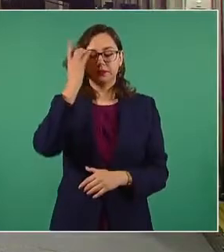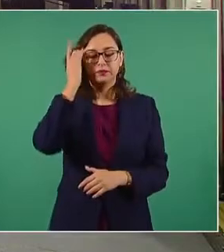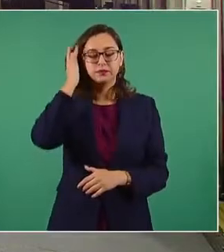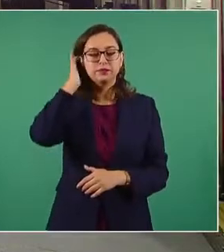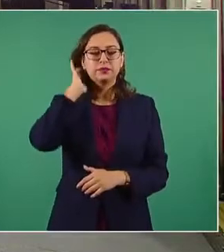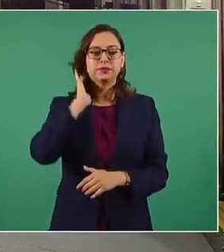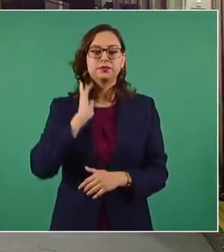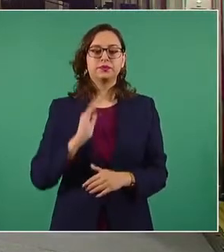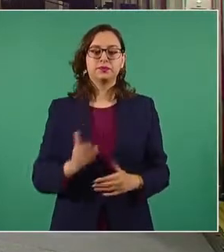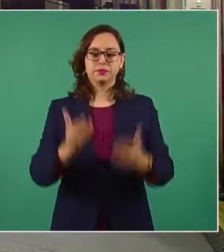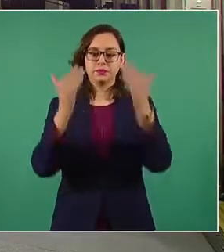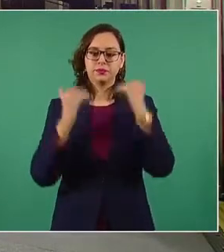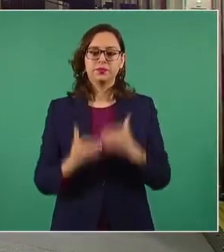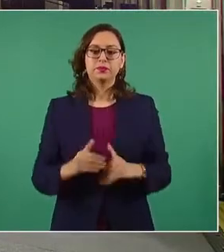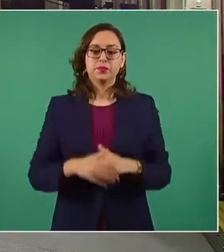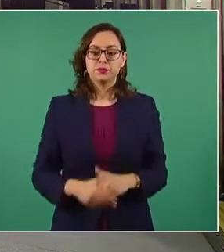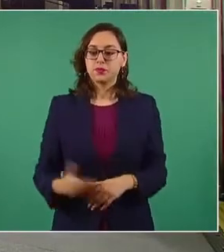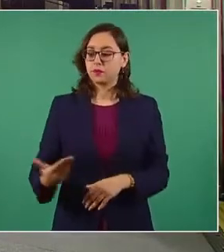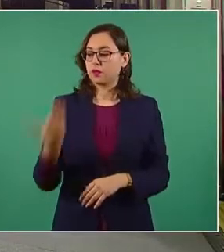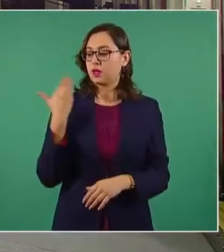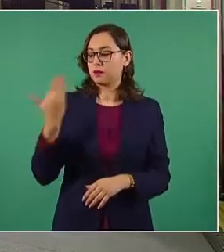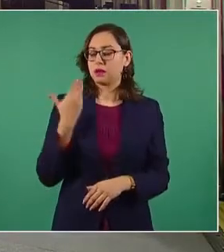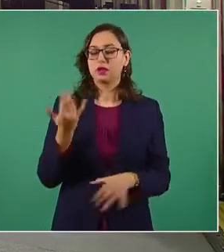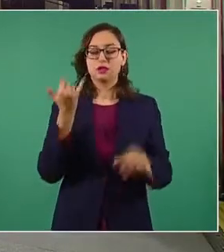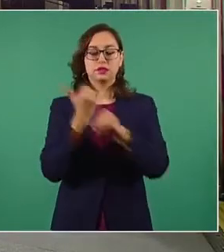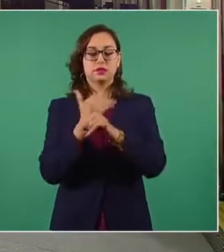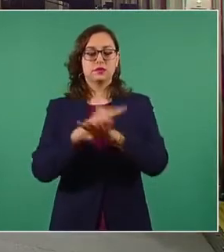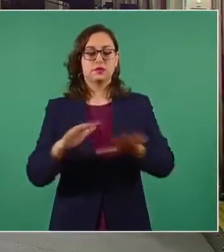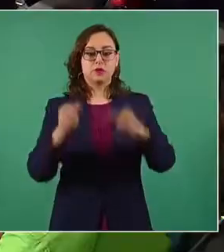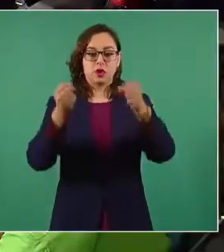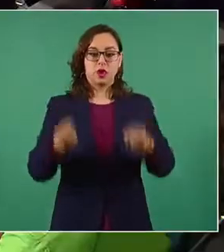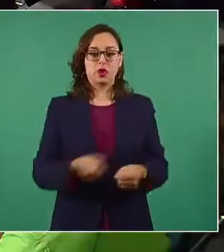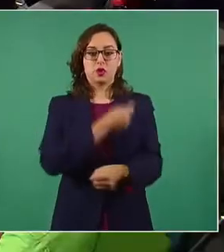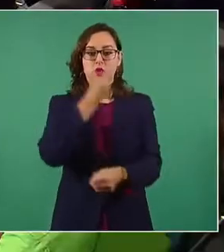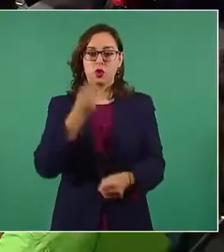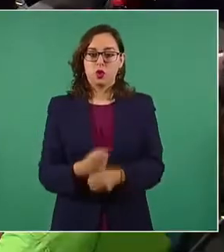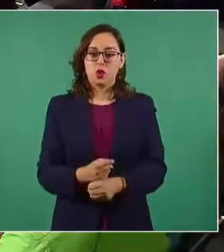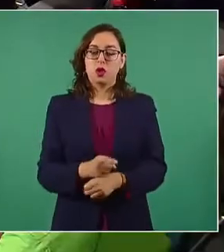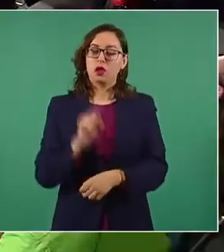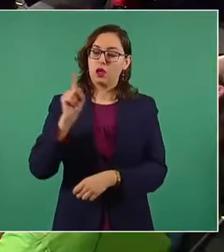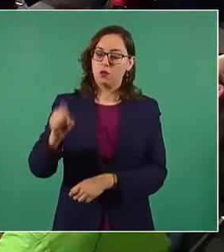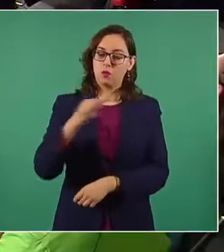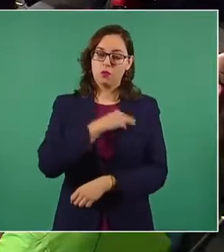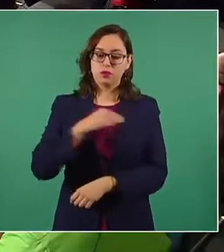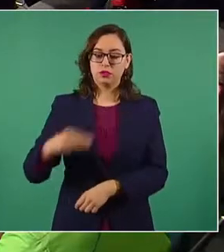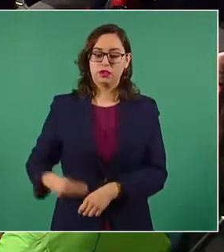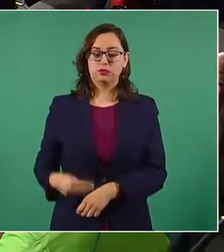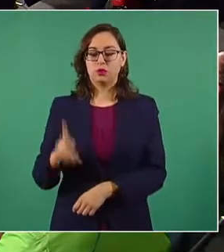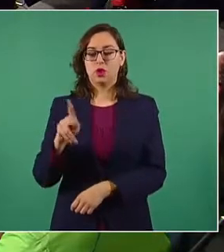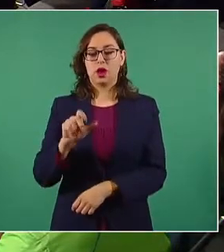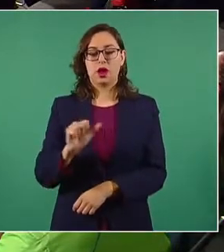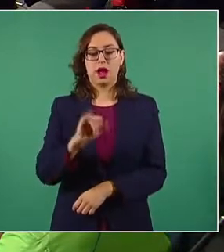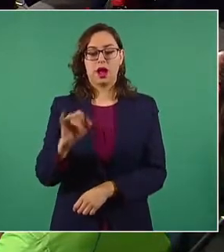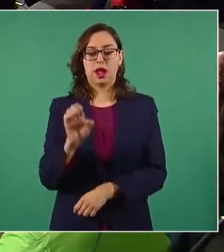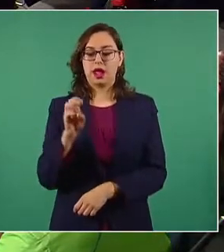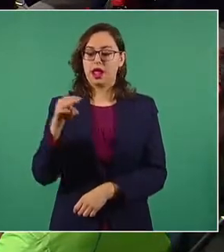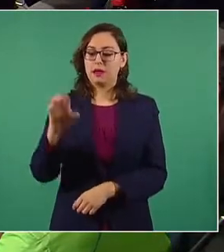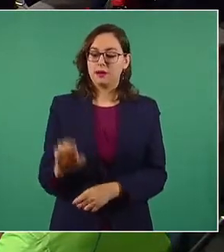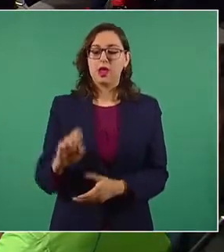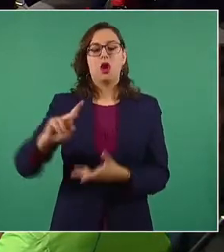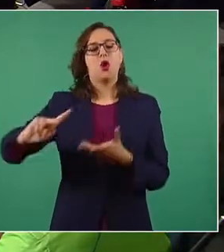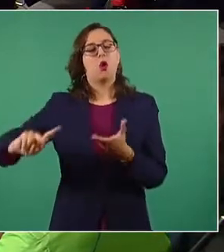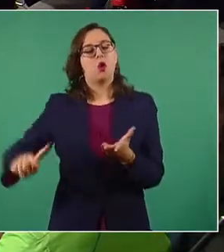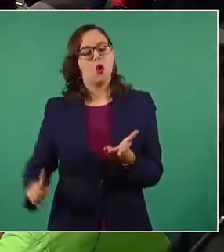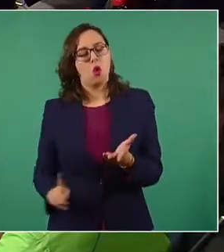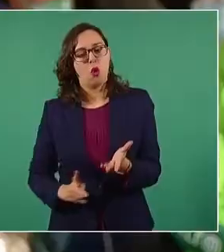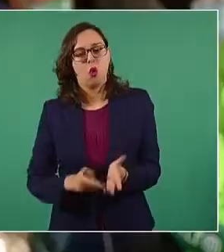pregunta, presidente, en el último informe de seguridad, Cajeme otra vez resultó pues ser el municipio entre los 50